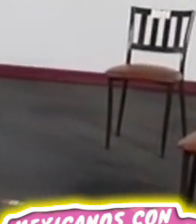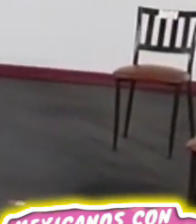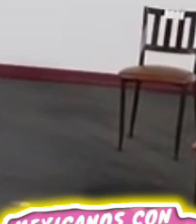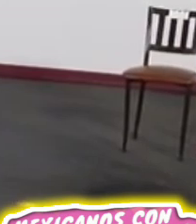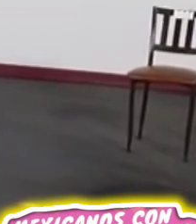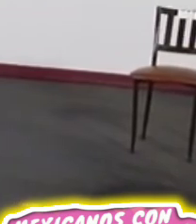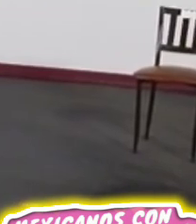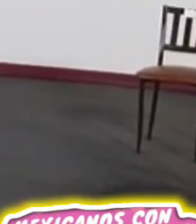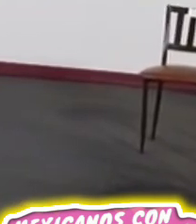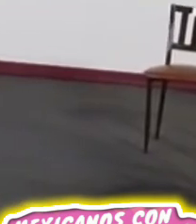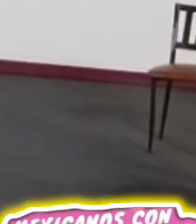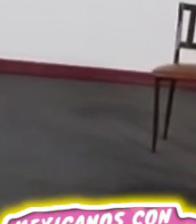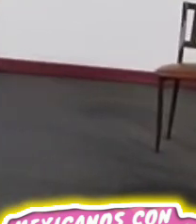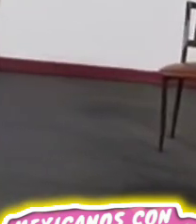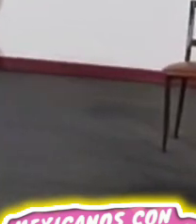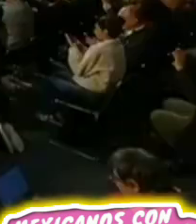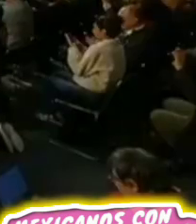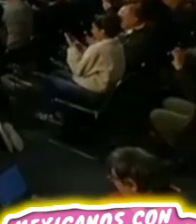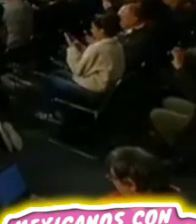Buenos días.